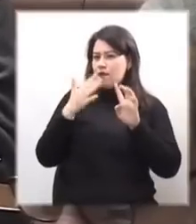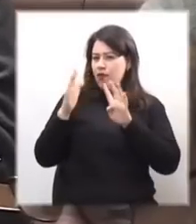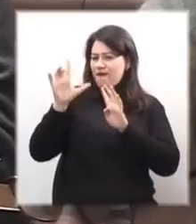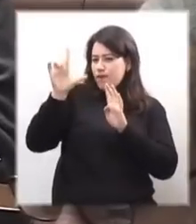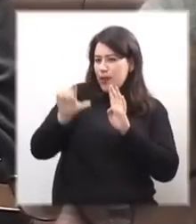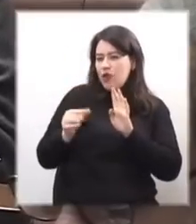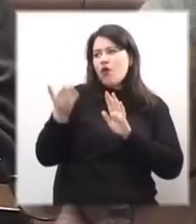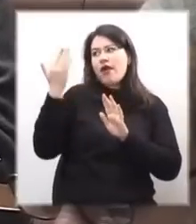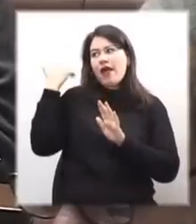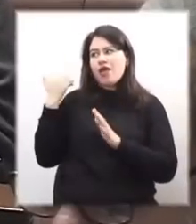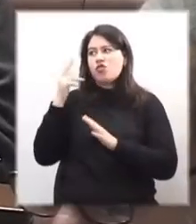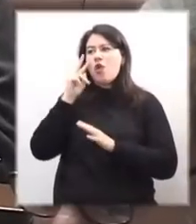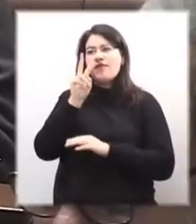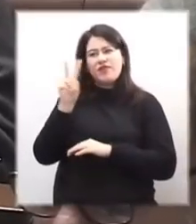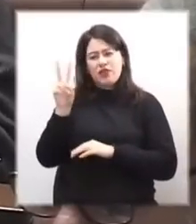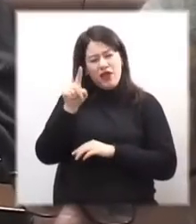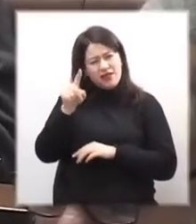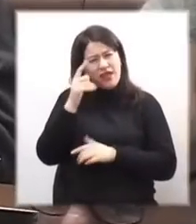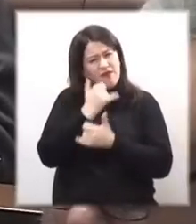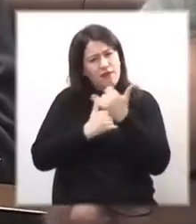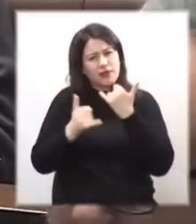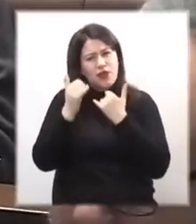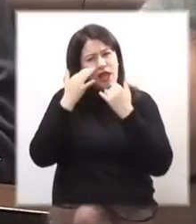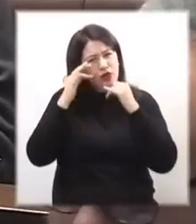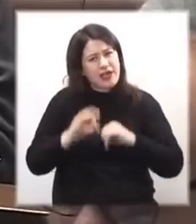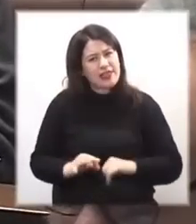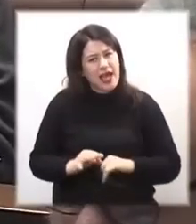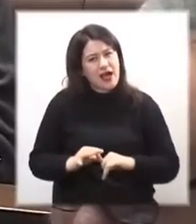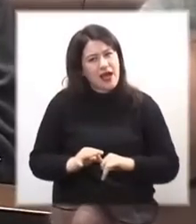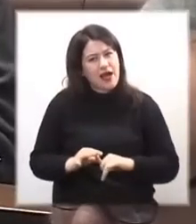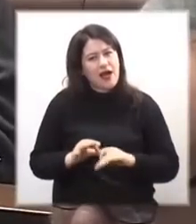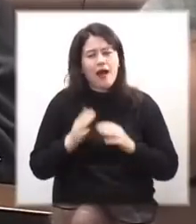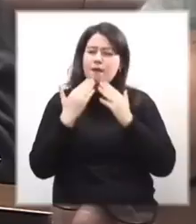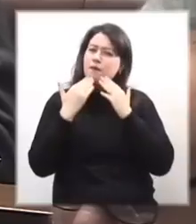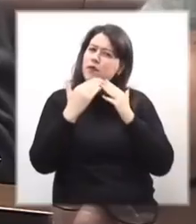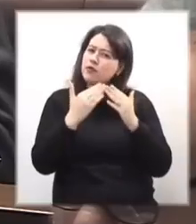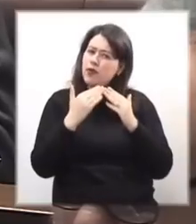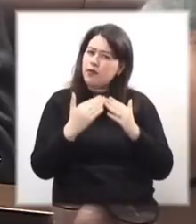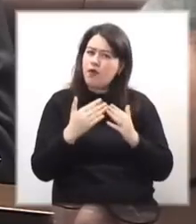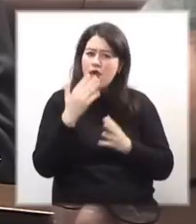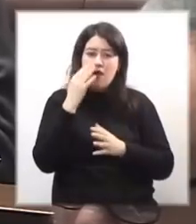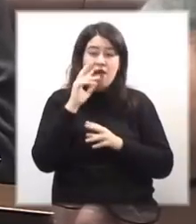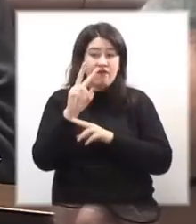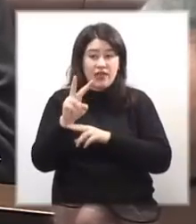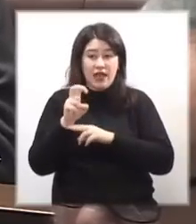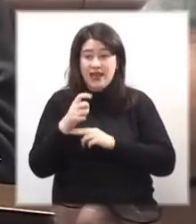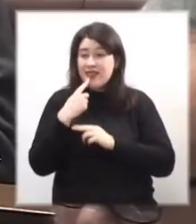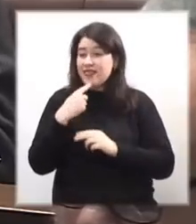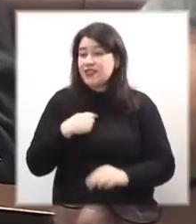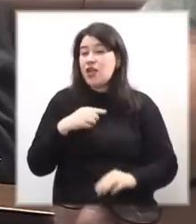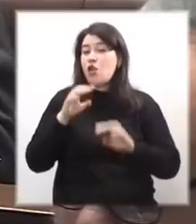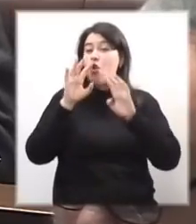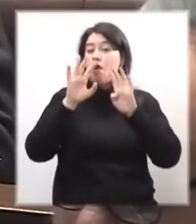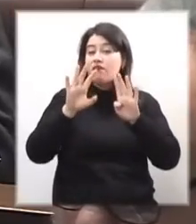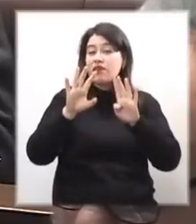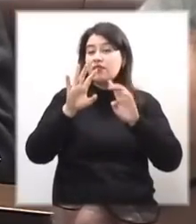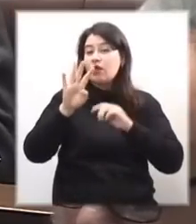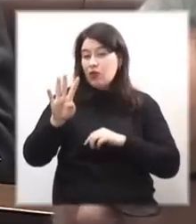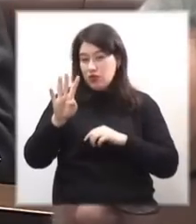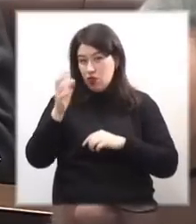7,9%. ¿El ministro puede confirmar que esa información es correcta? Se lo consultamos porque la información de Fiscalía arroja 94